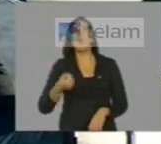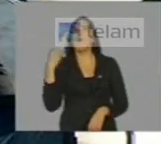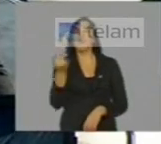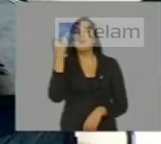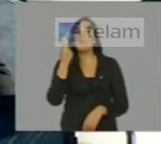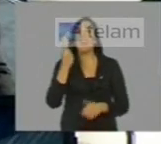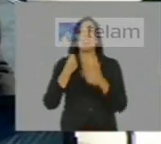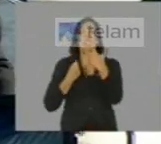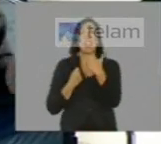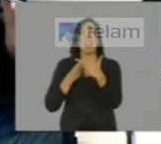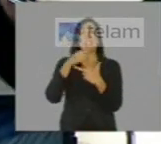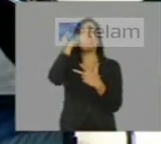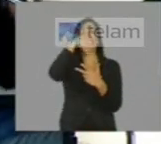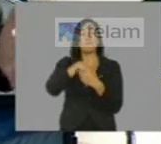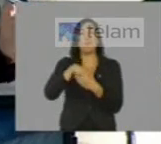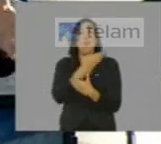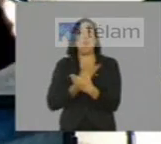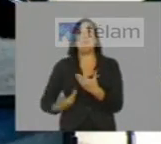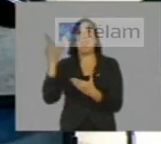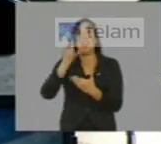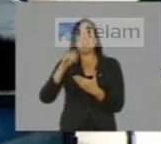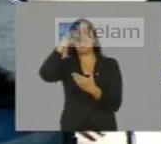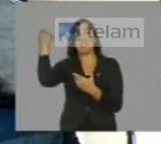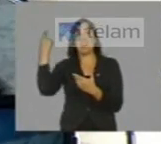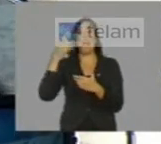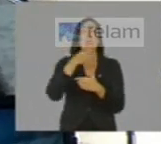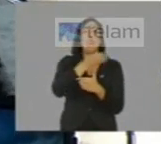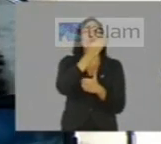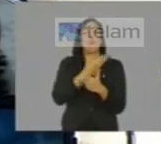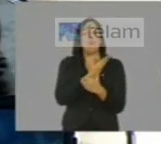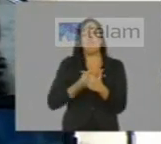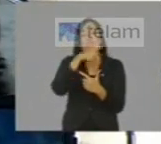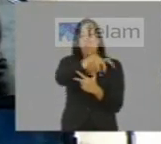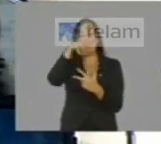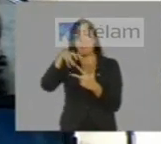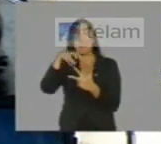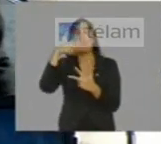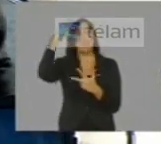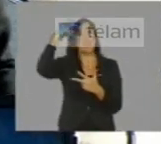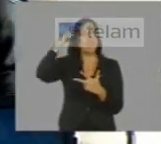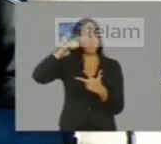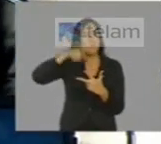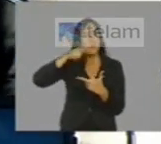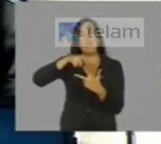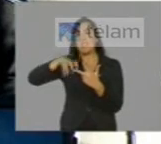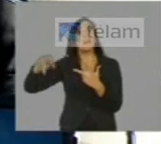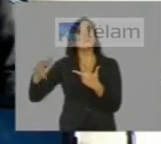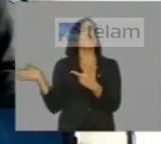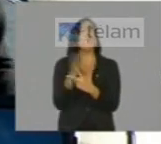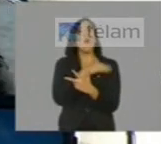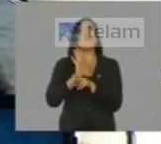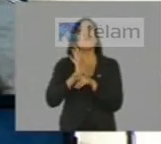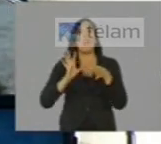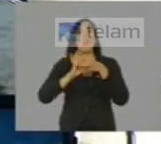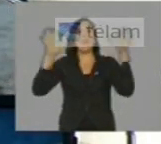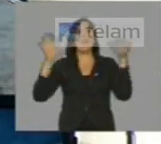Estado. No para este gobierno, ni para el que viene, ni para el de ayer, es para la historia, es para